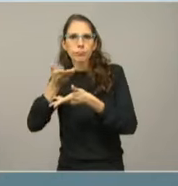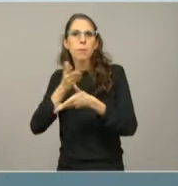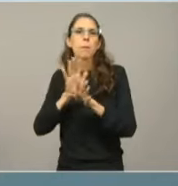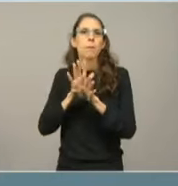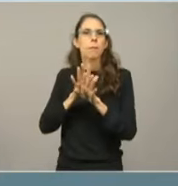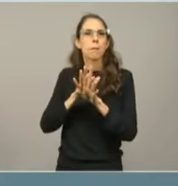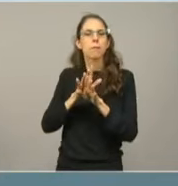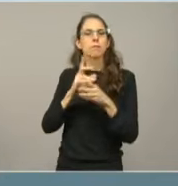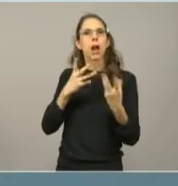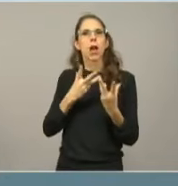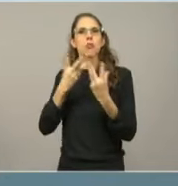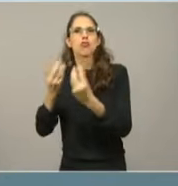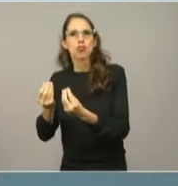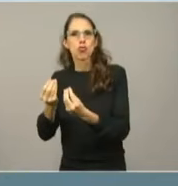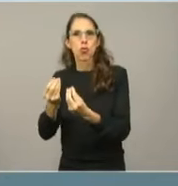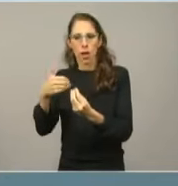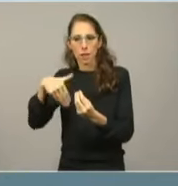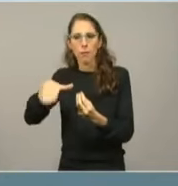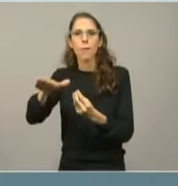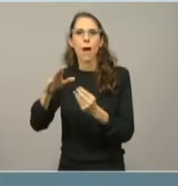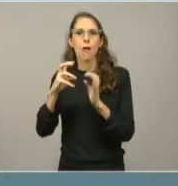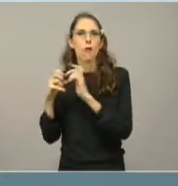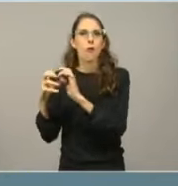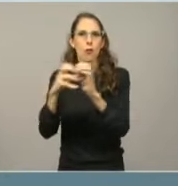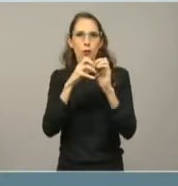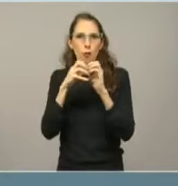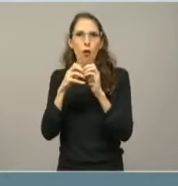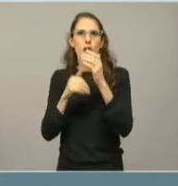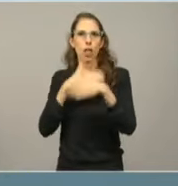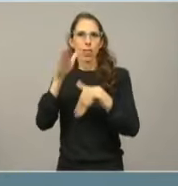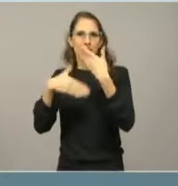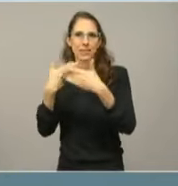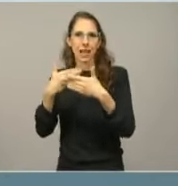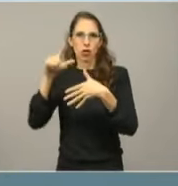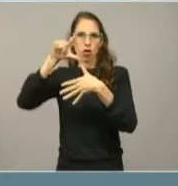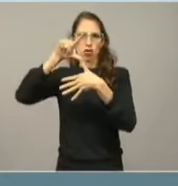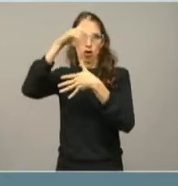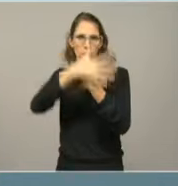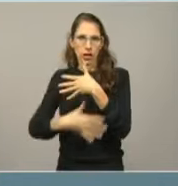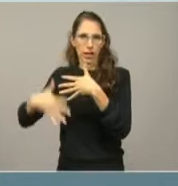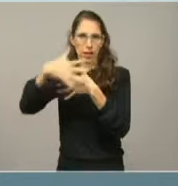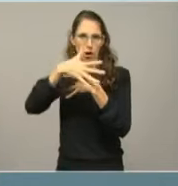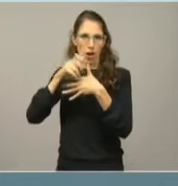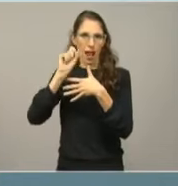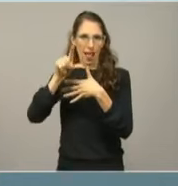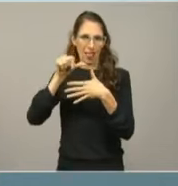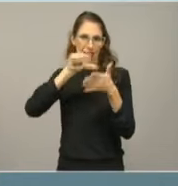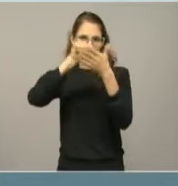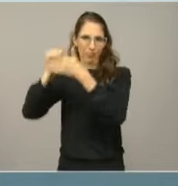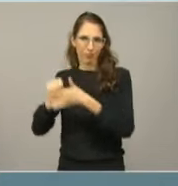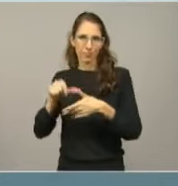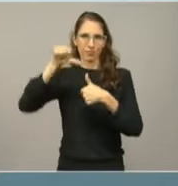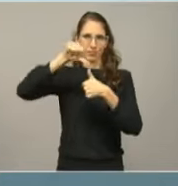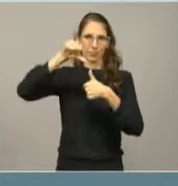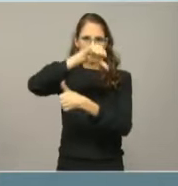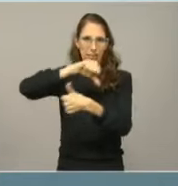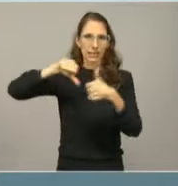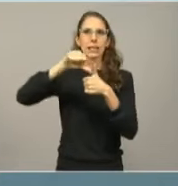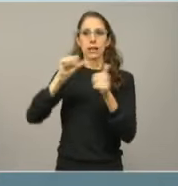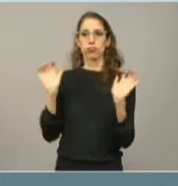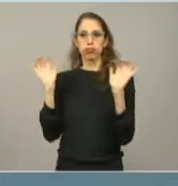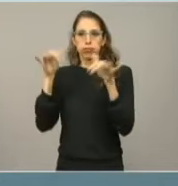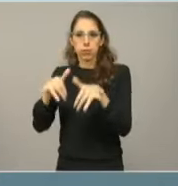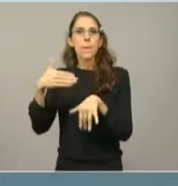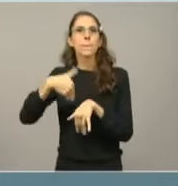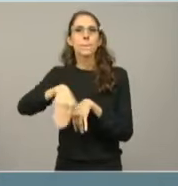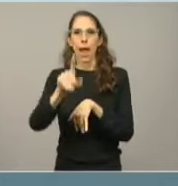para ayudar para colaborar en la organización del foro de desarrollo Regional de América de los países de América Latina y del Caribe que va a tener lugar